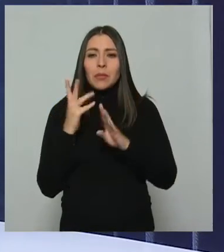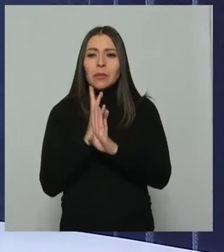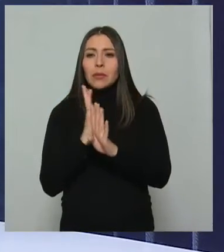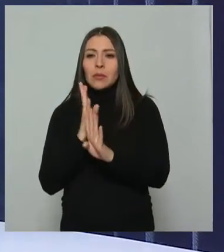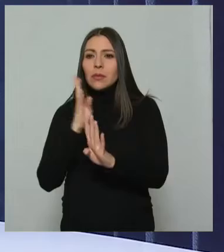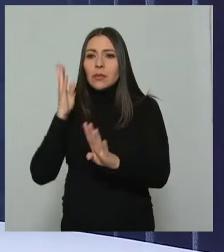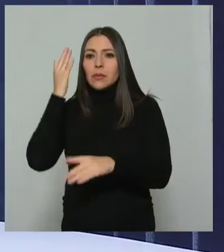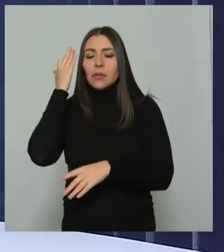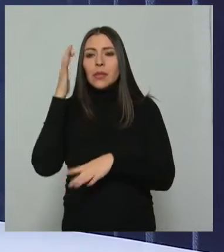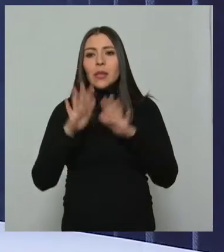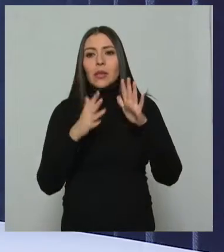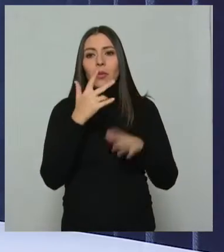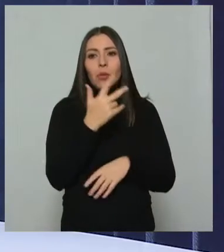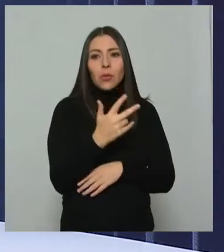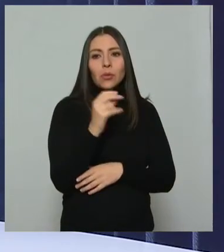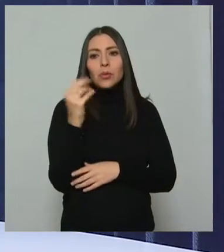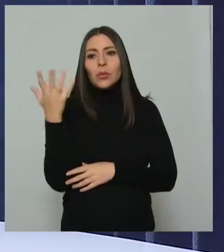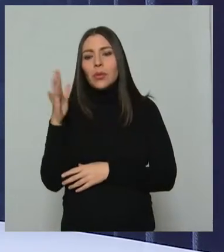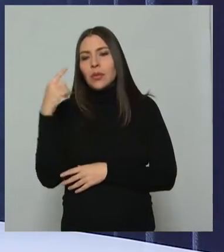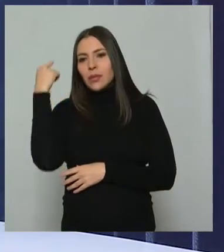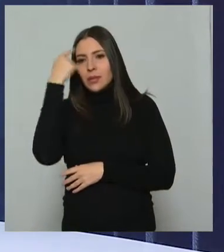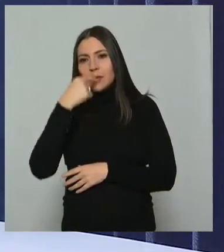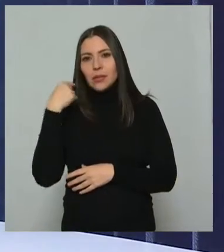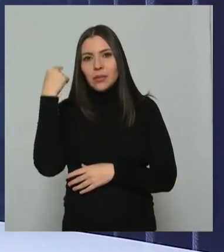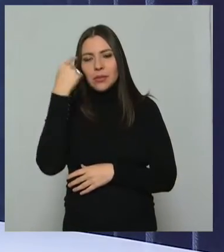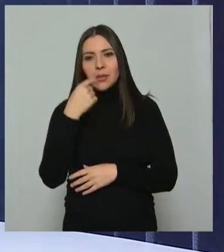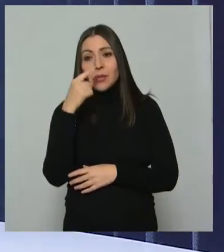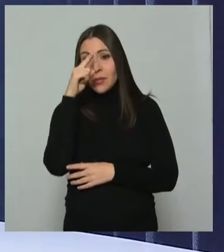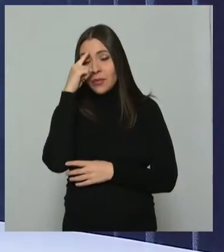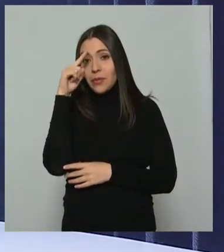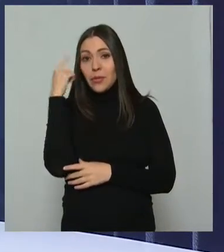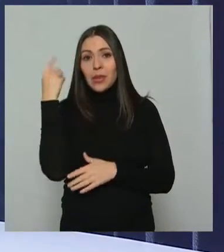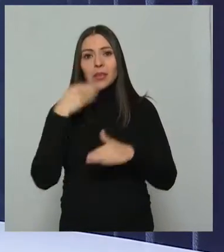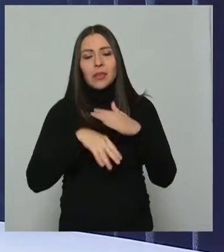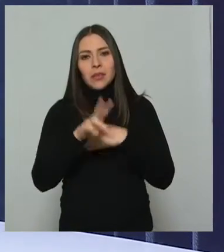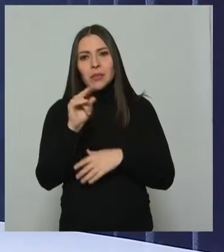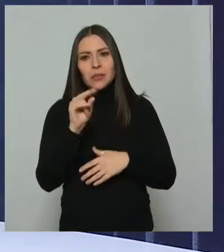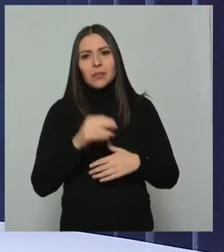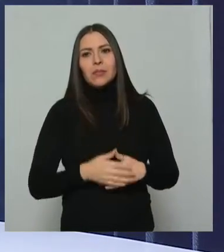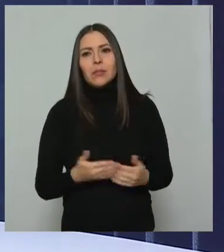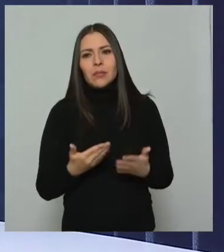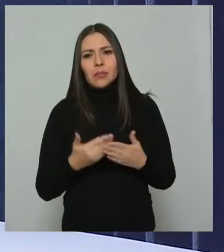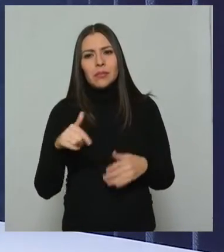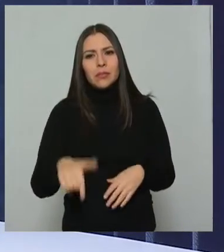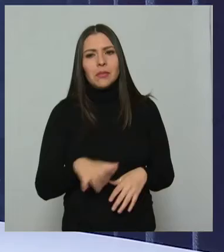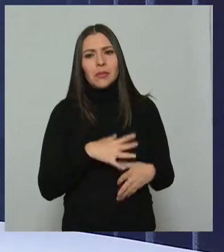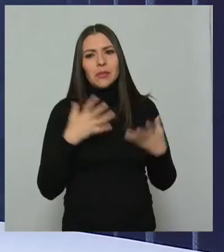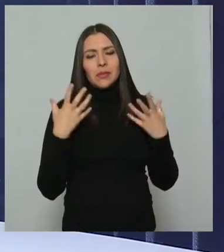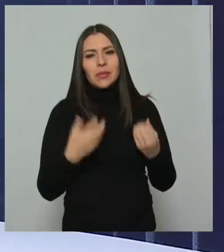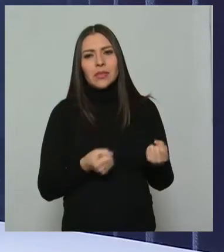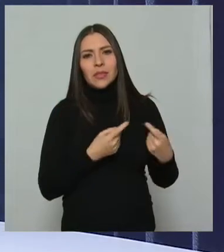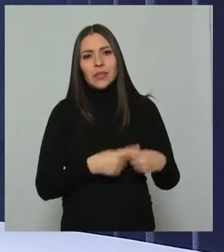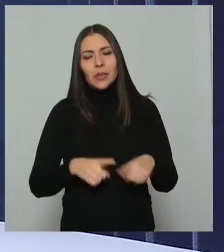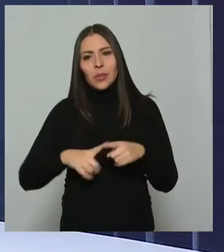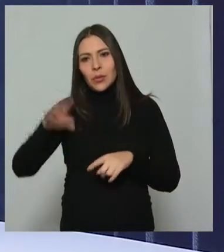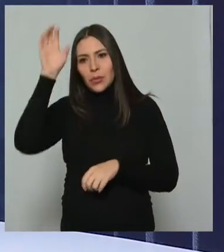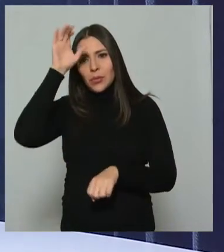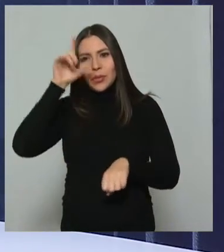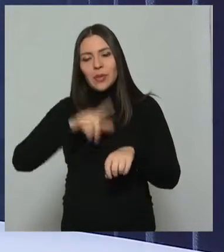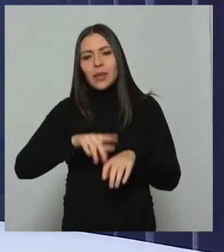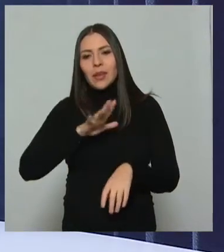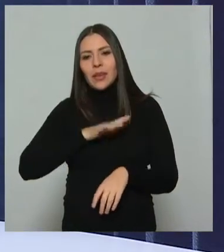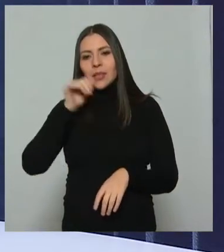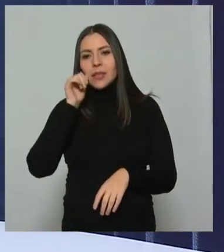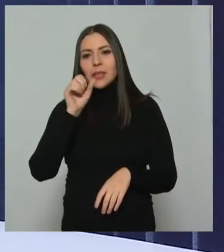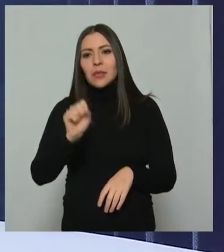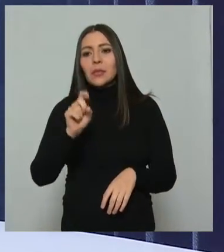hasta de 8 horas, 10 horas, claro. Y no es tan sencillo. Y aquí mire usted cuánta oferta cultural tenemos cada fin de semana. Si